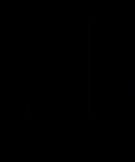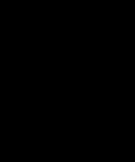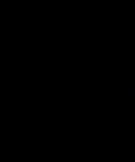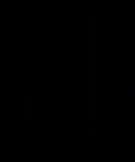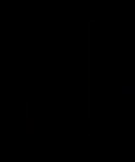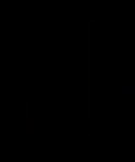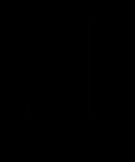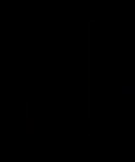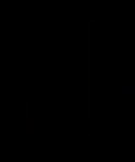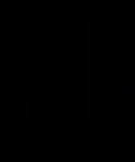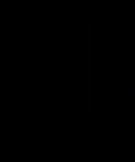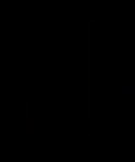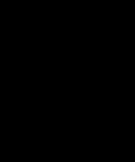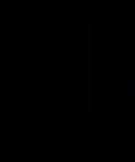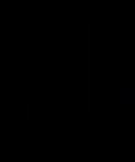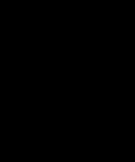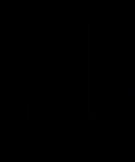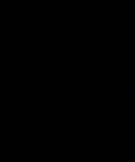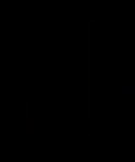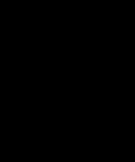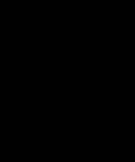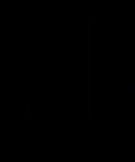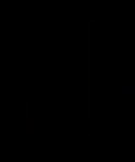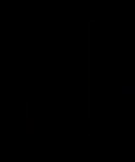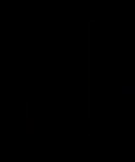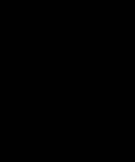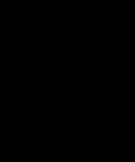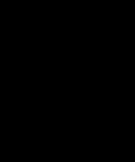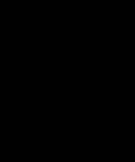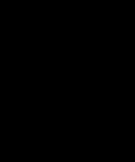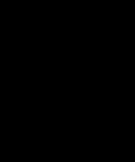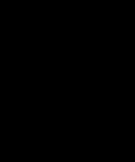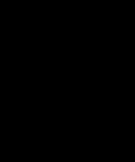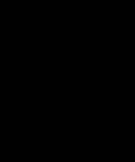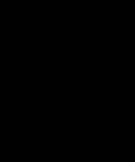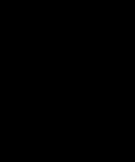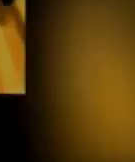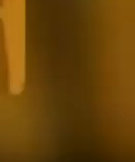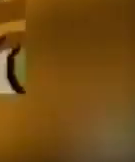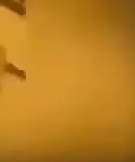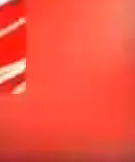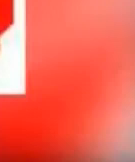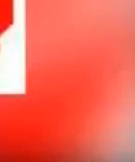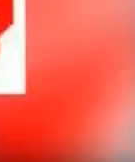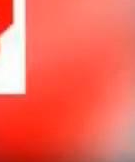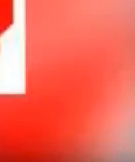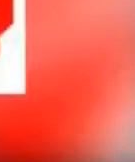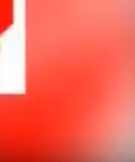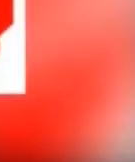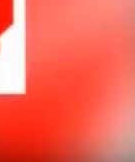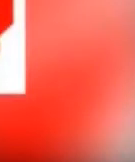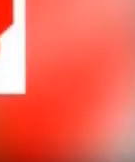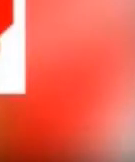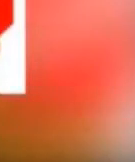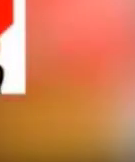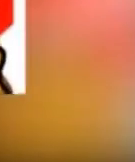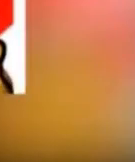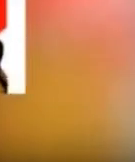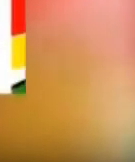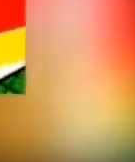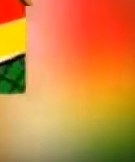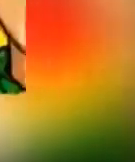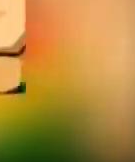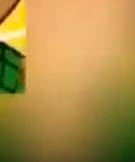velorios. ¿A dónde irá? Mariachis en todo el mundo. A mí gustarme